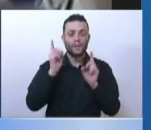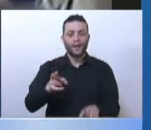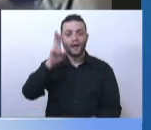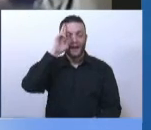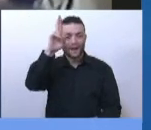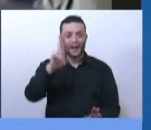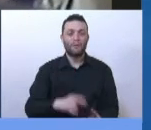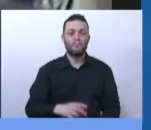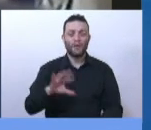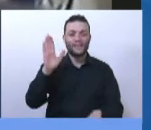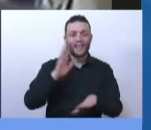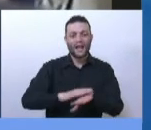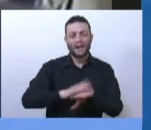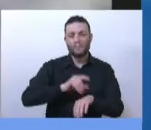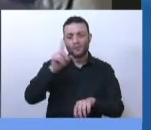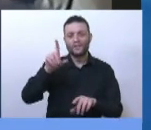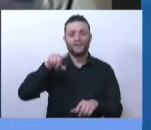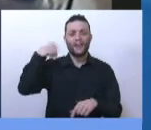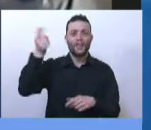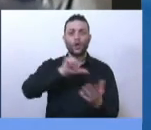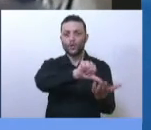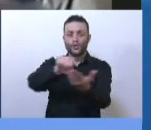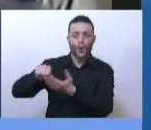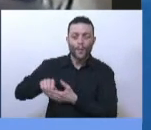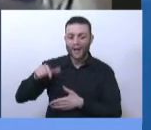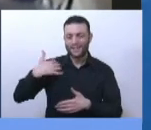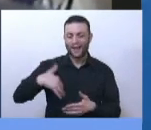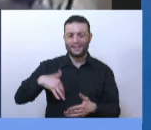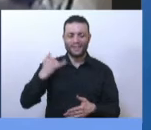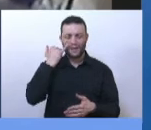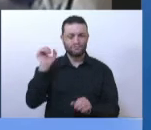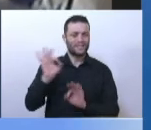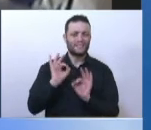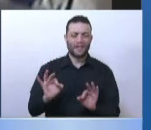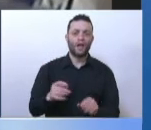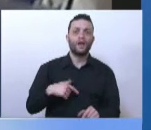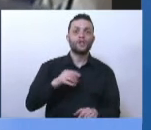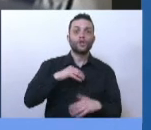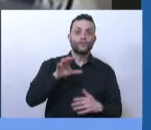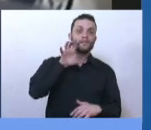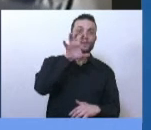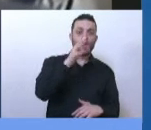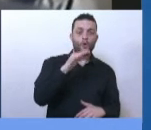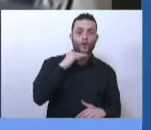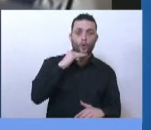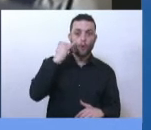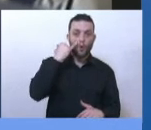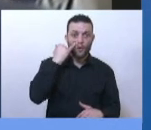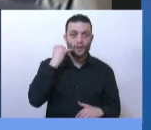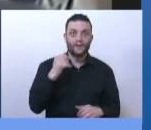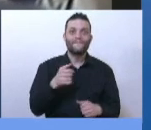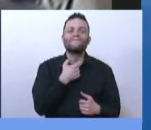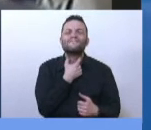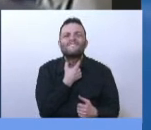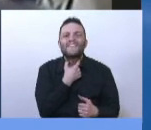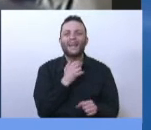compromisos internacionales que fueron asumidos por el país. Por eso en Jujuy procuramos cultivar